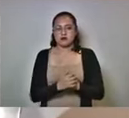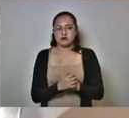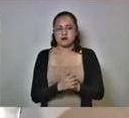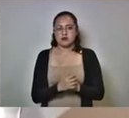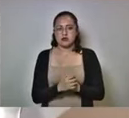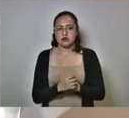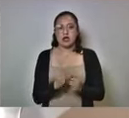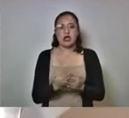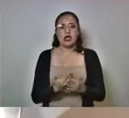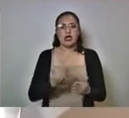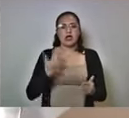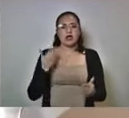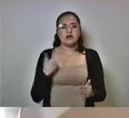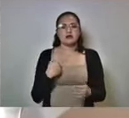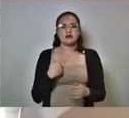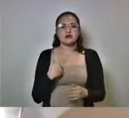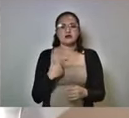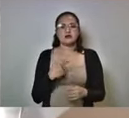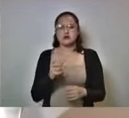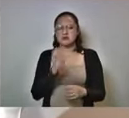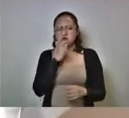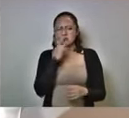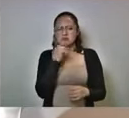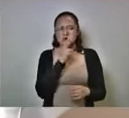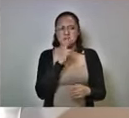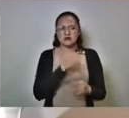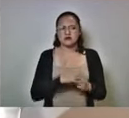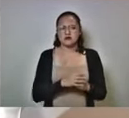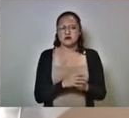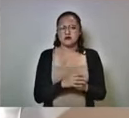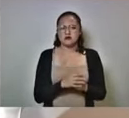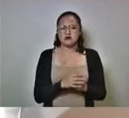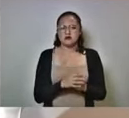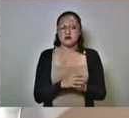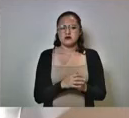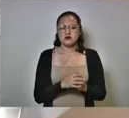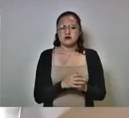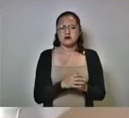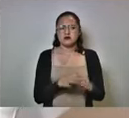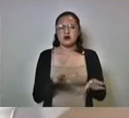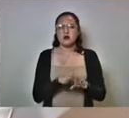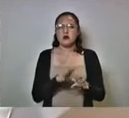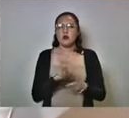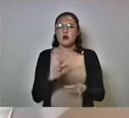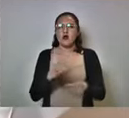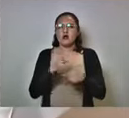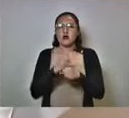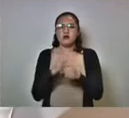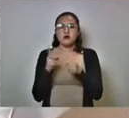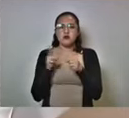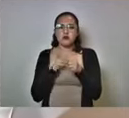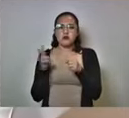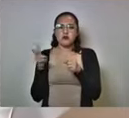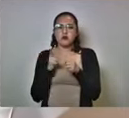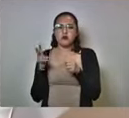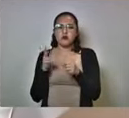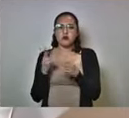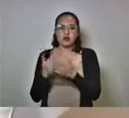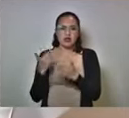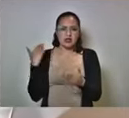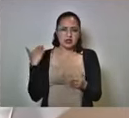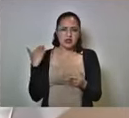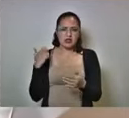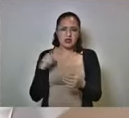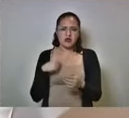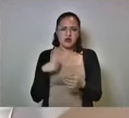Antes iban a ser de esos ventiladores que iban a tener una bolsita, ¿verdad? En donde